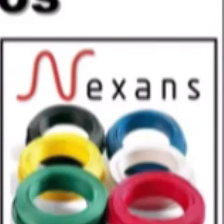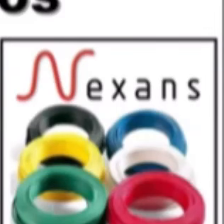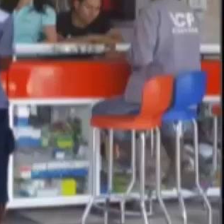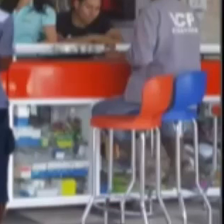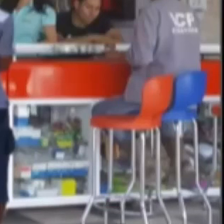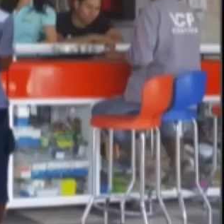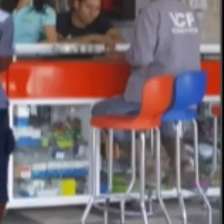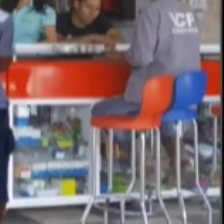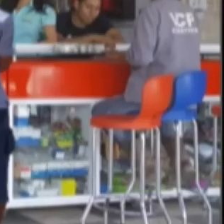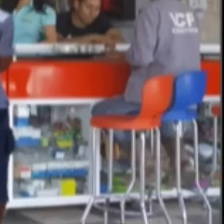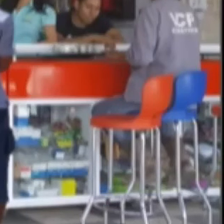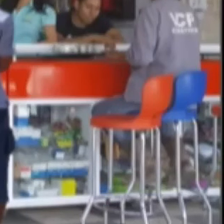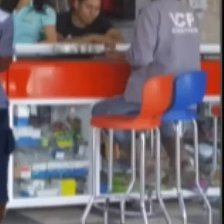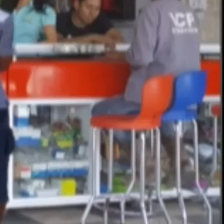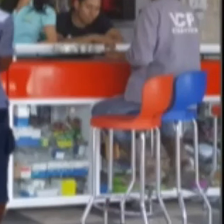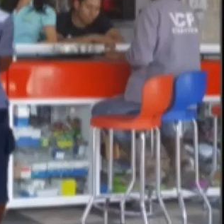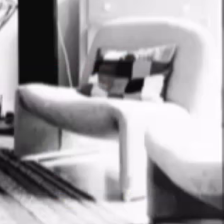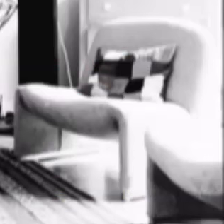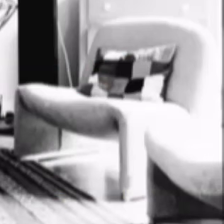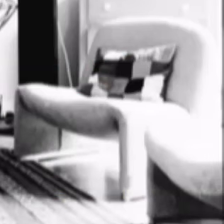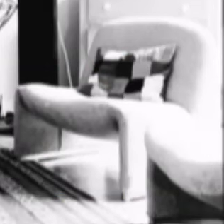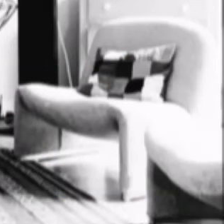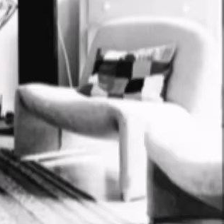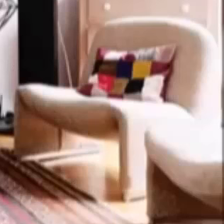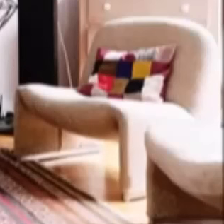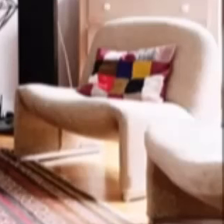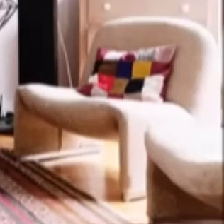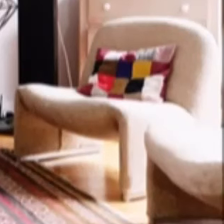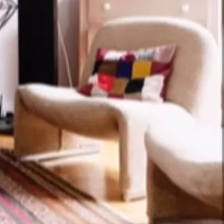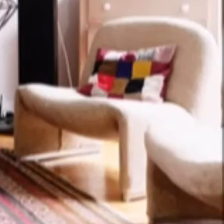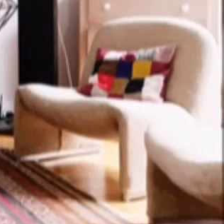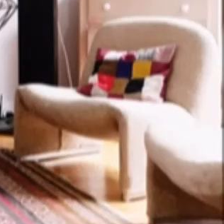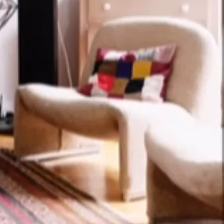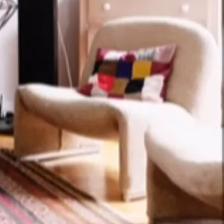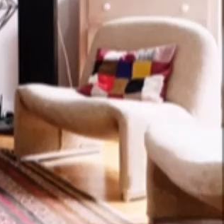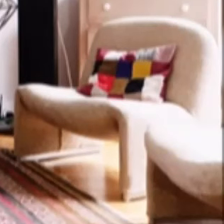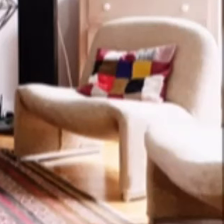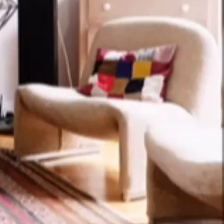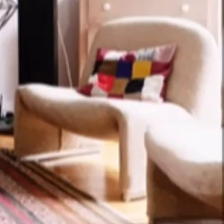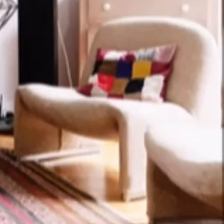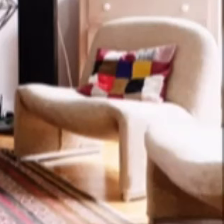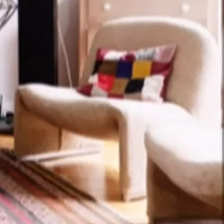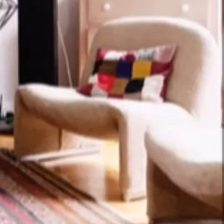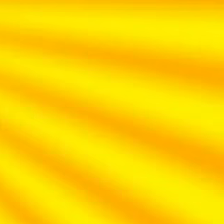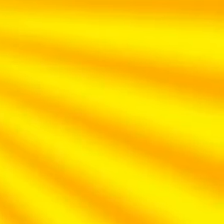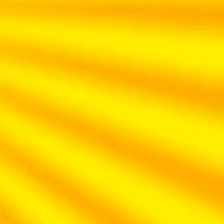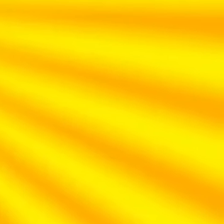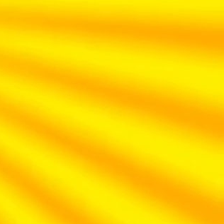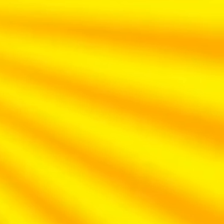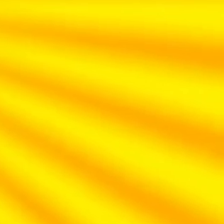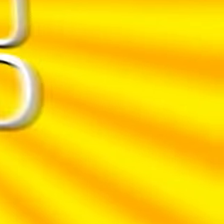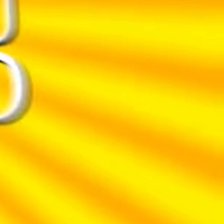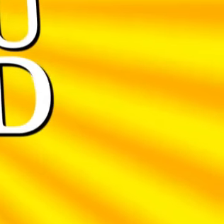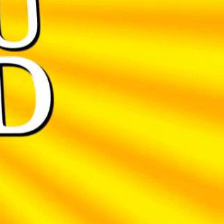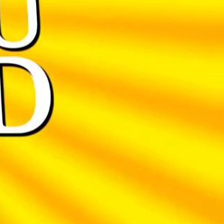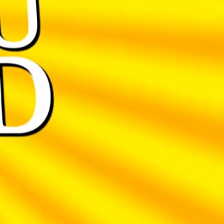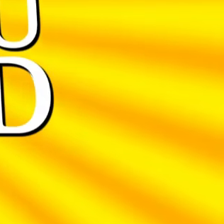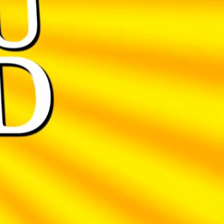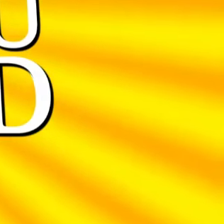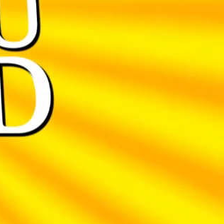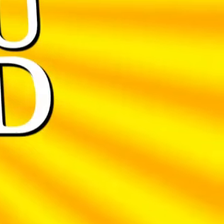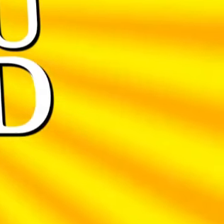calidad. En materiales eléctricos. Electrofer, ilumina tu vida. Autoservicio